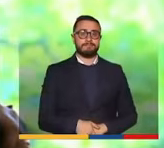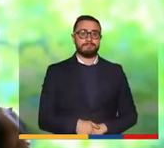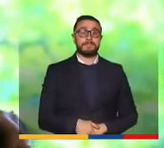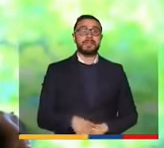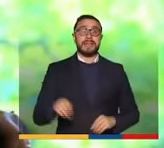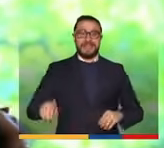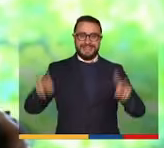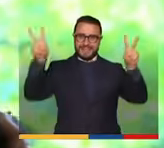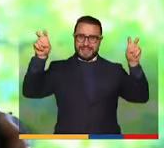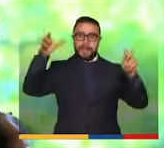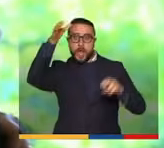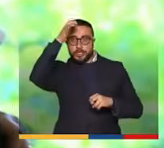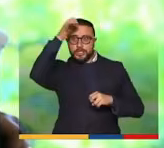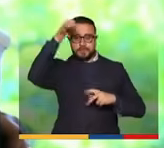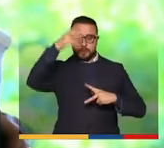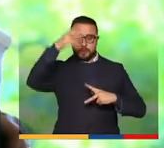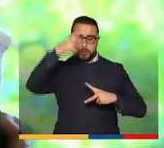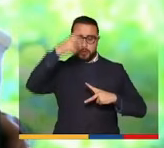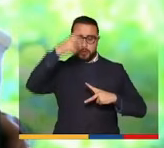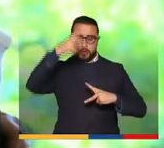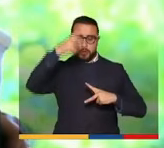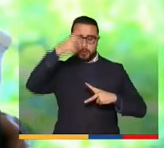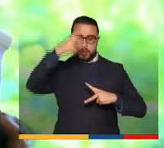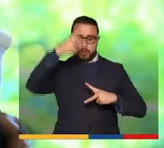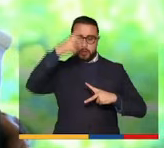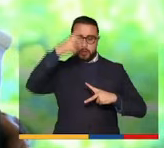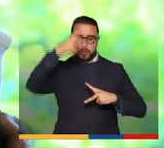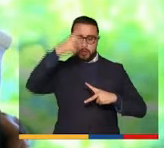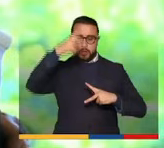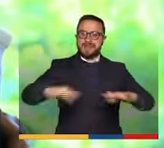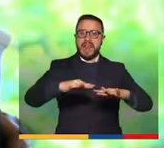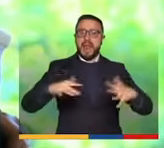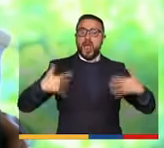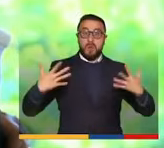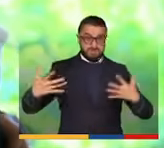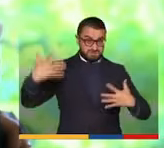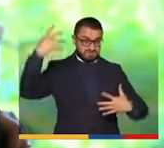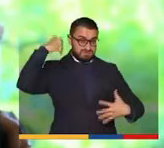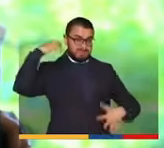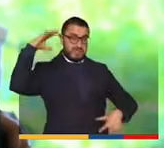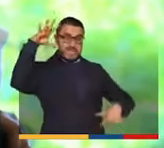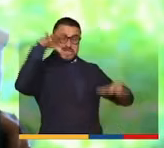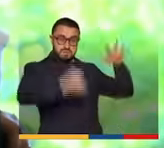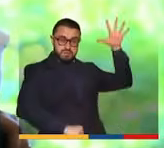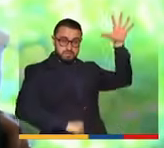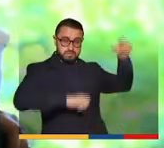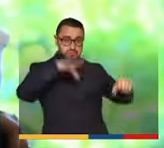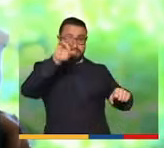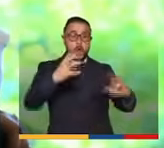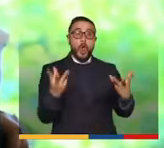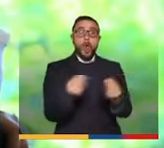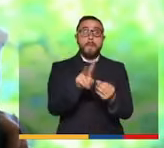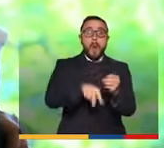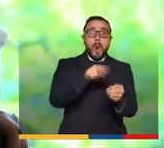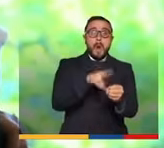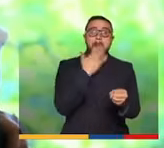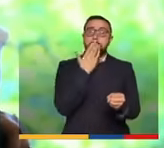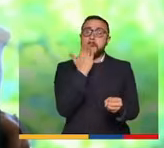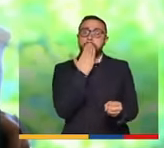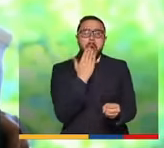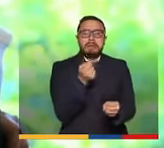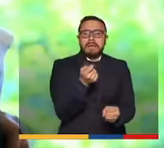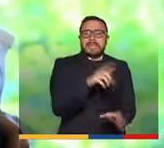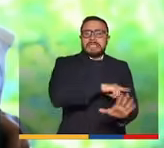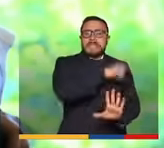propiedad privada de la tierra en Colombia que una conquista salvaje, que un genocidio lleno de sangre, que